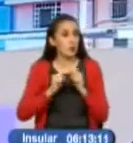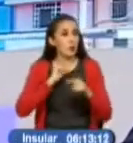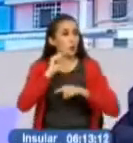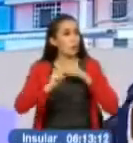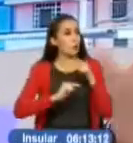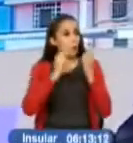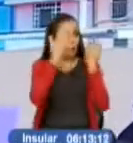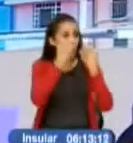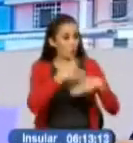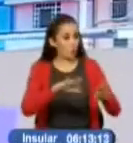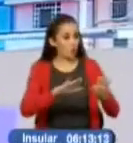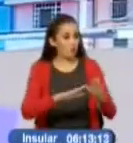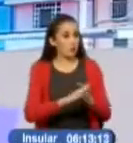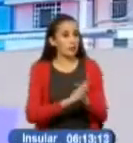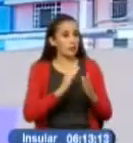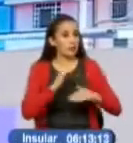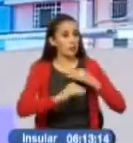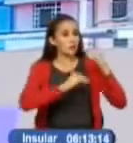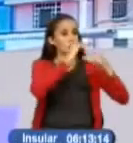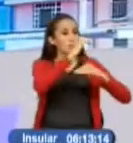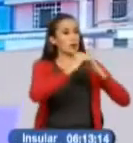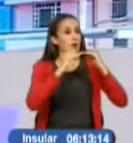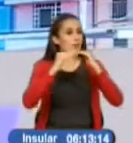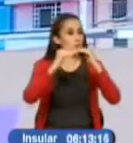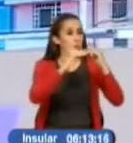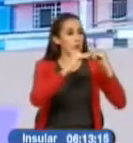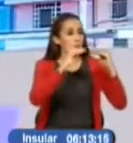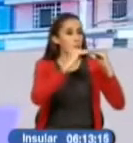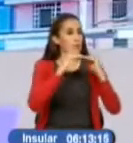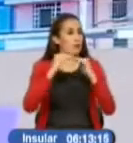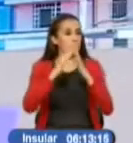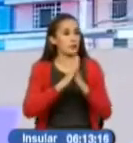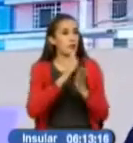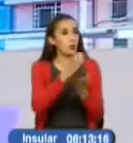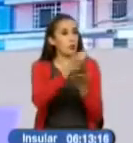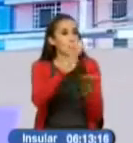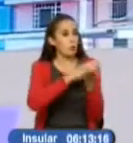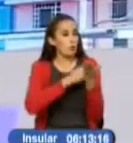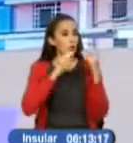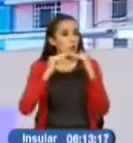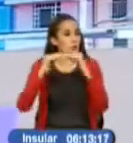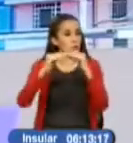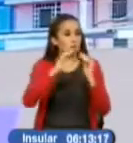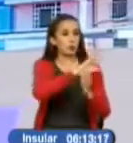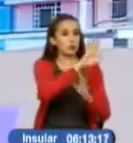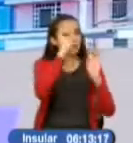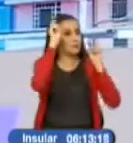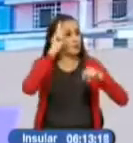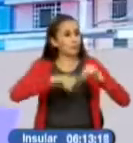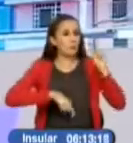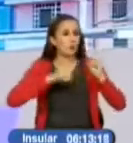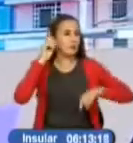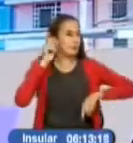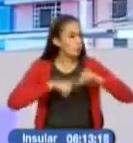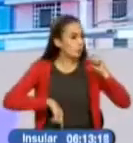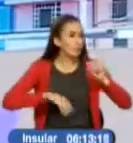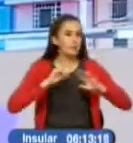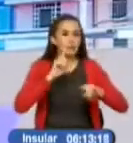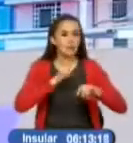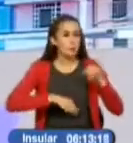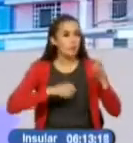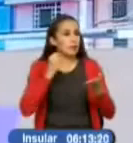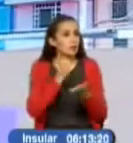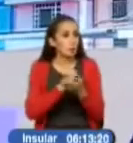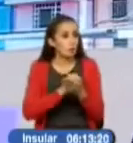asignación, levantaremos el proceso de nivelación y propedéutico. Esto es muy importante. Para los chicos que no hayan logrado finalmente tener un